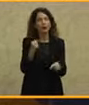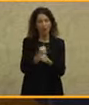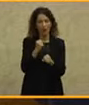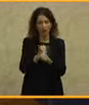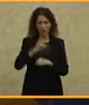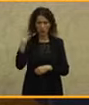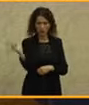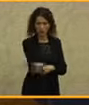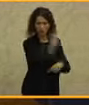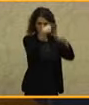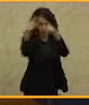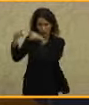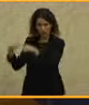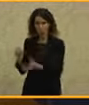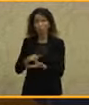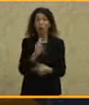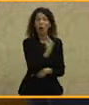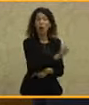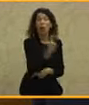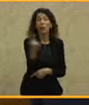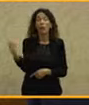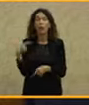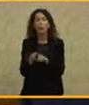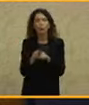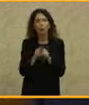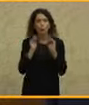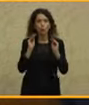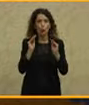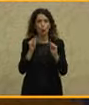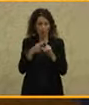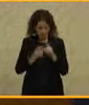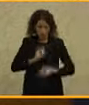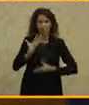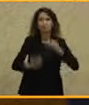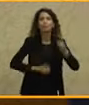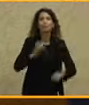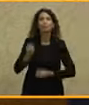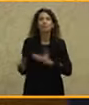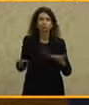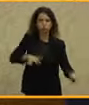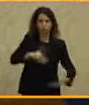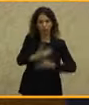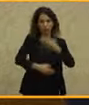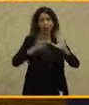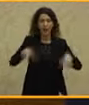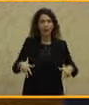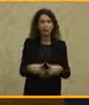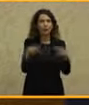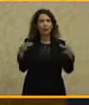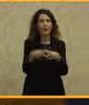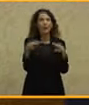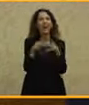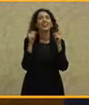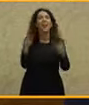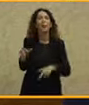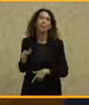más variadas. Tal era así que cada uno sacaba lo mejor de sí mismo. Y al hacerlo, la sociedad le premiaba